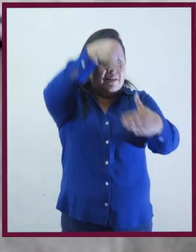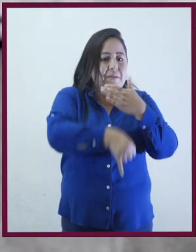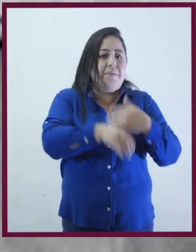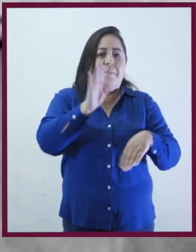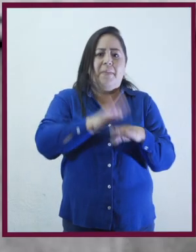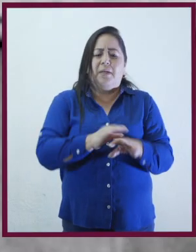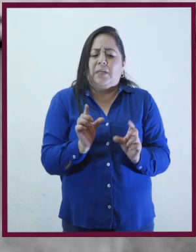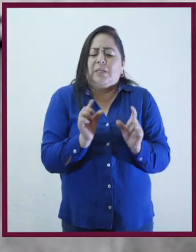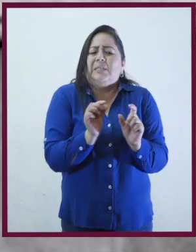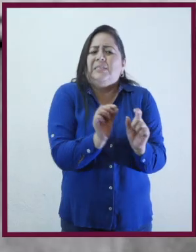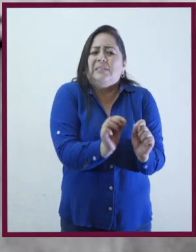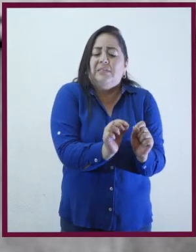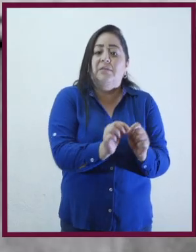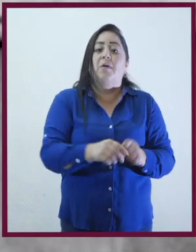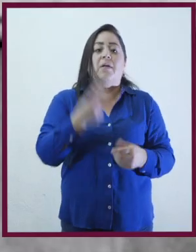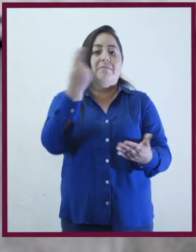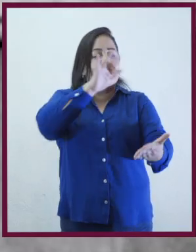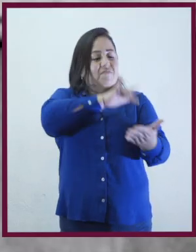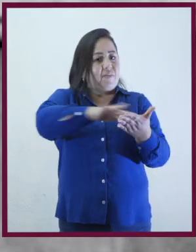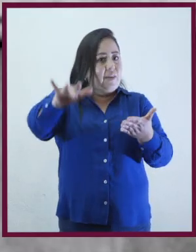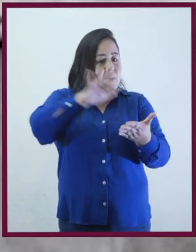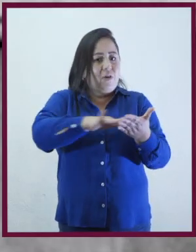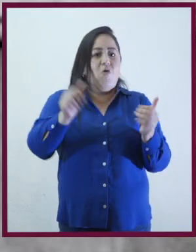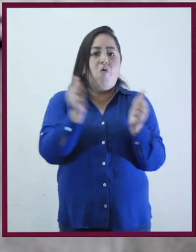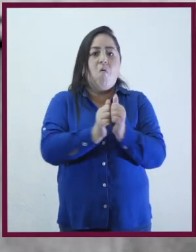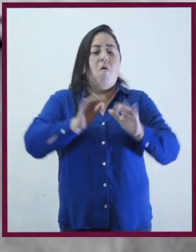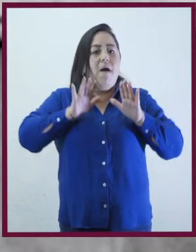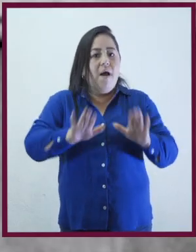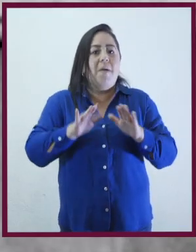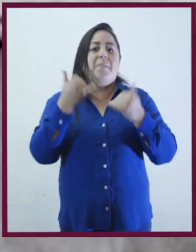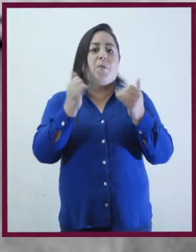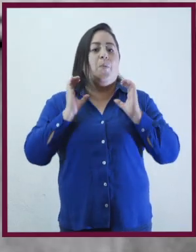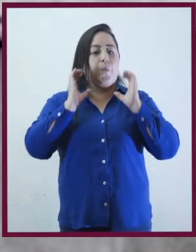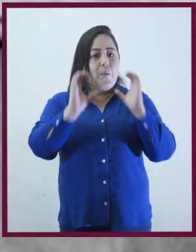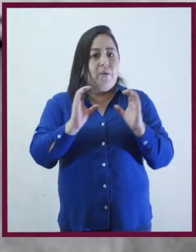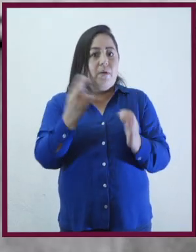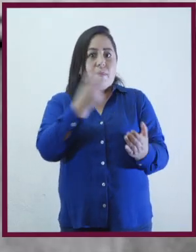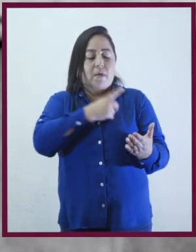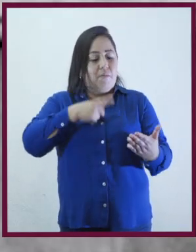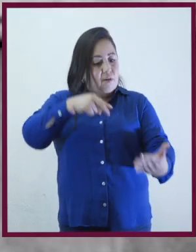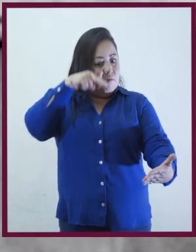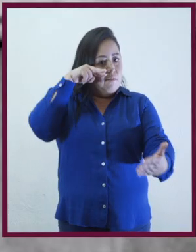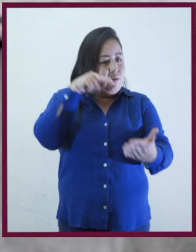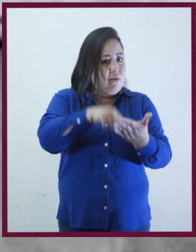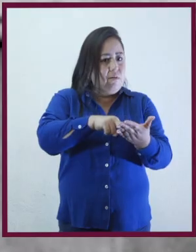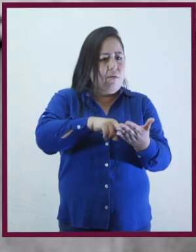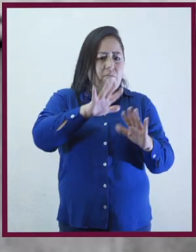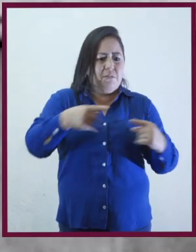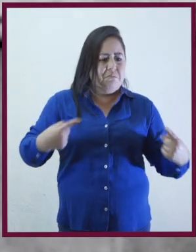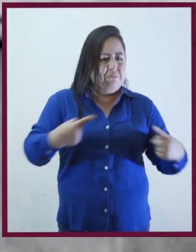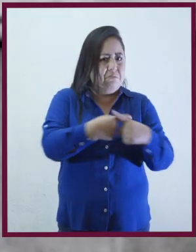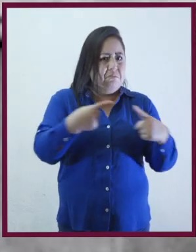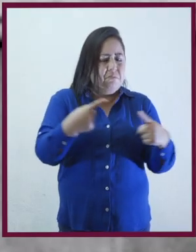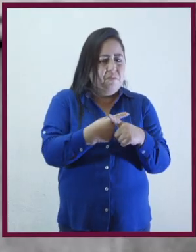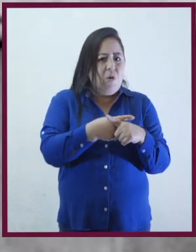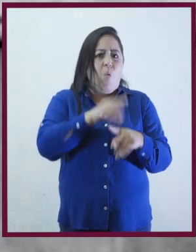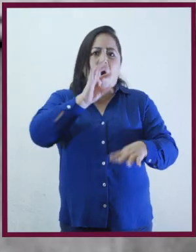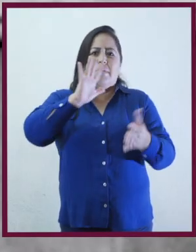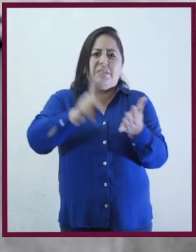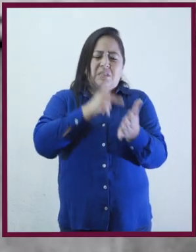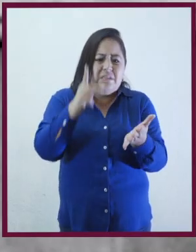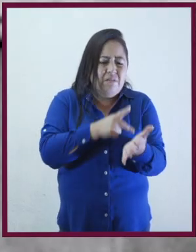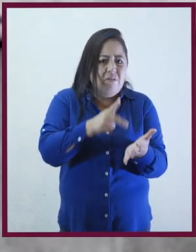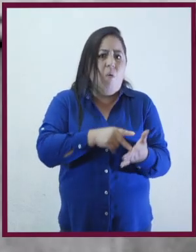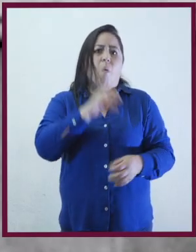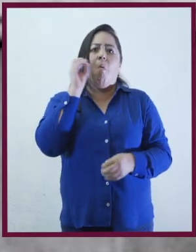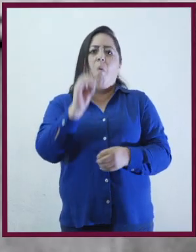las minucias. Leer los textos con calma y cuidado y fijarnos en las contradicciones, en las